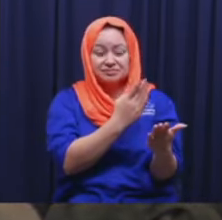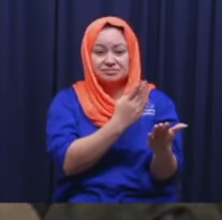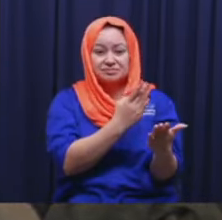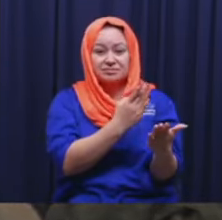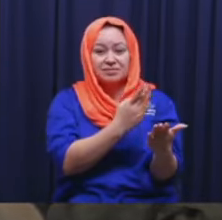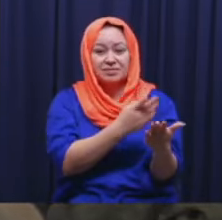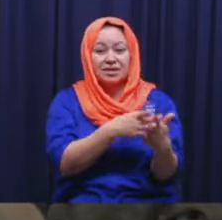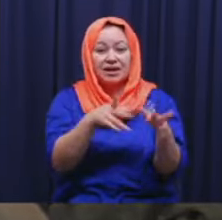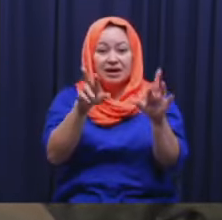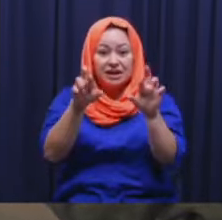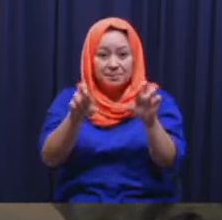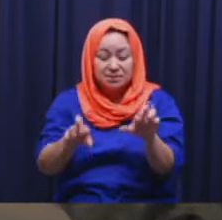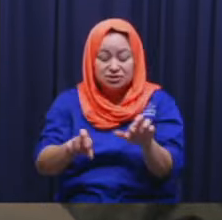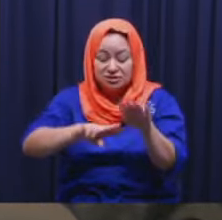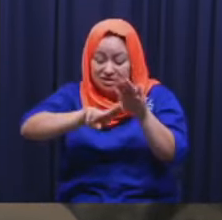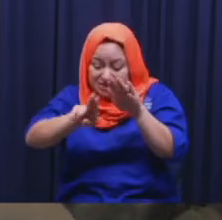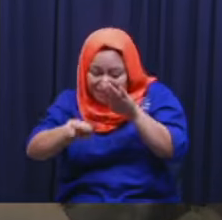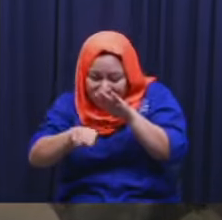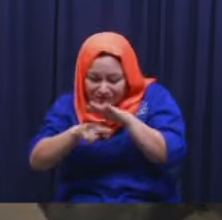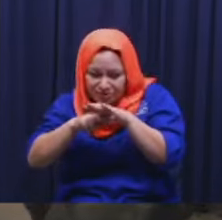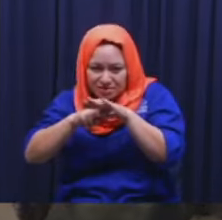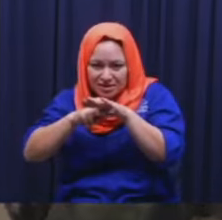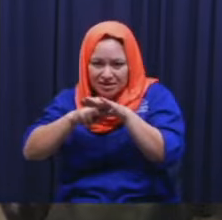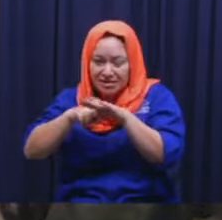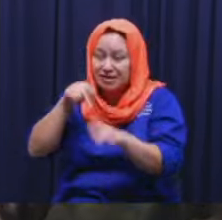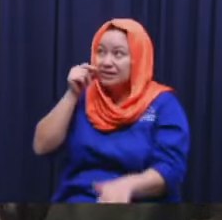Bienaventurado aquel que se viene a refugiar en Él.